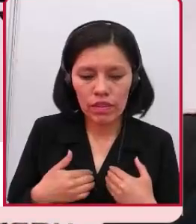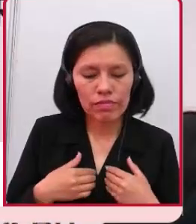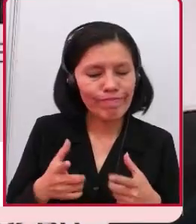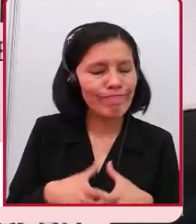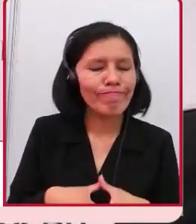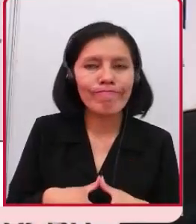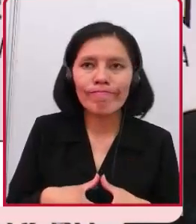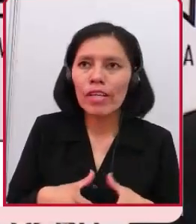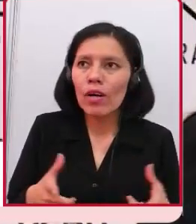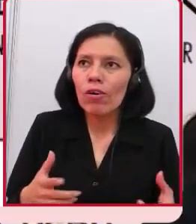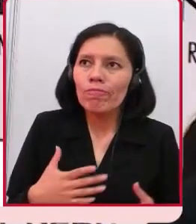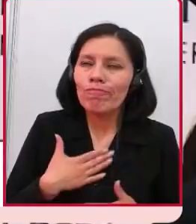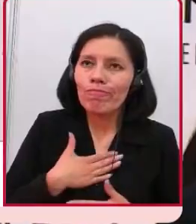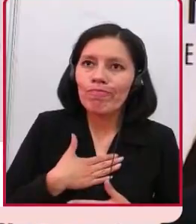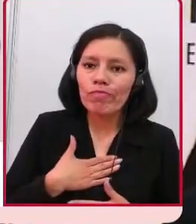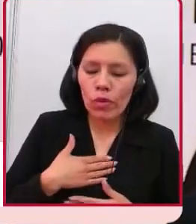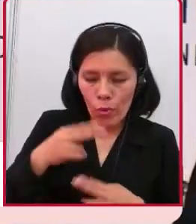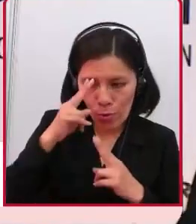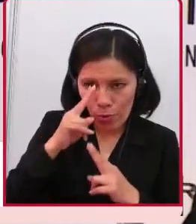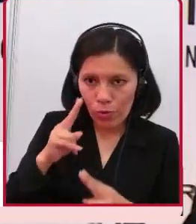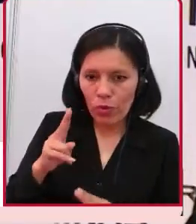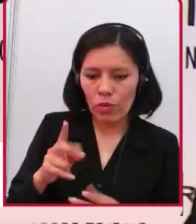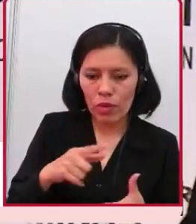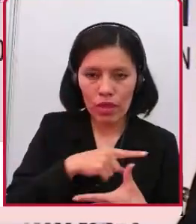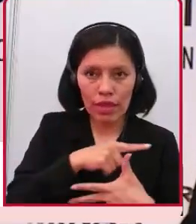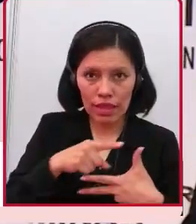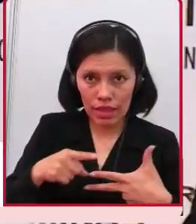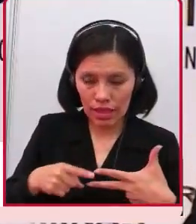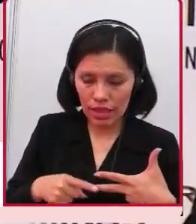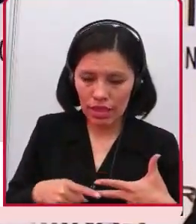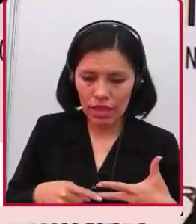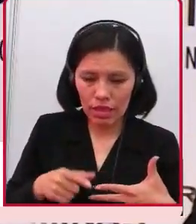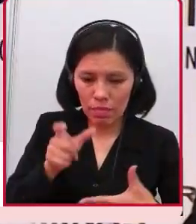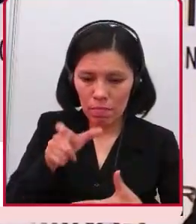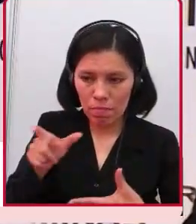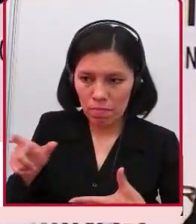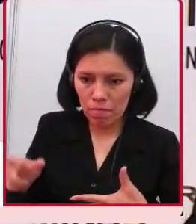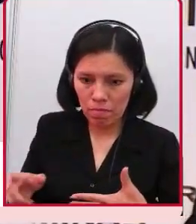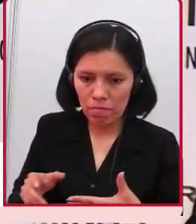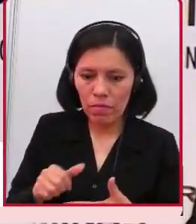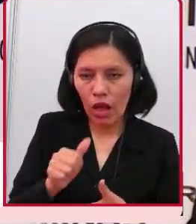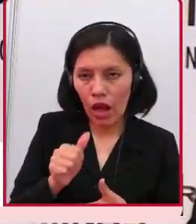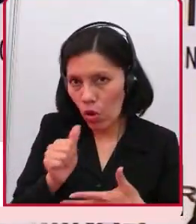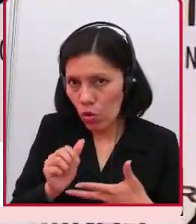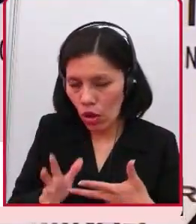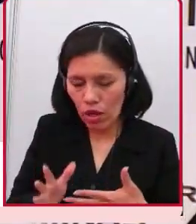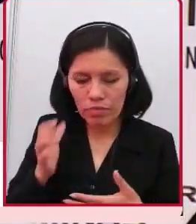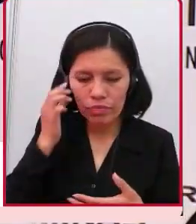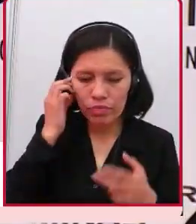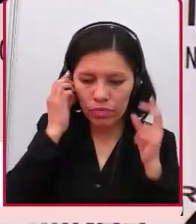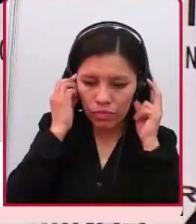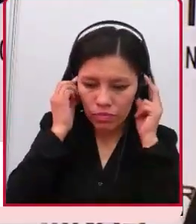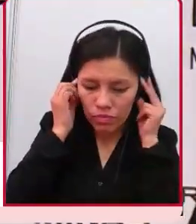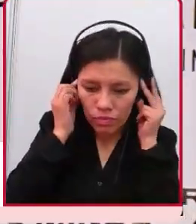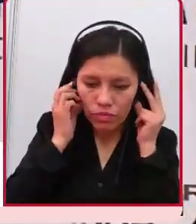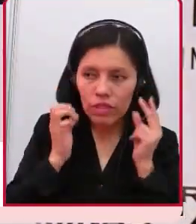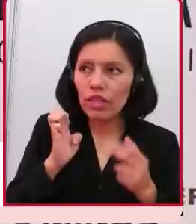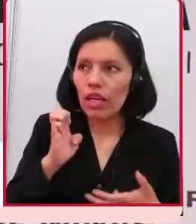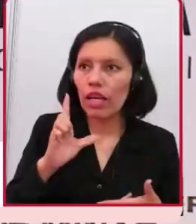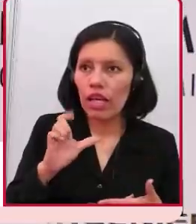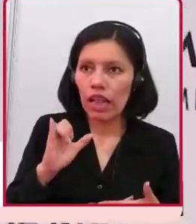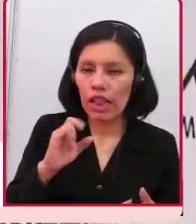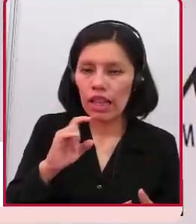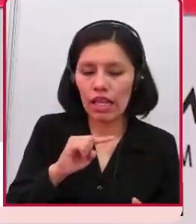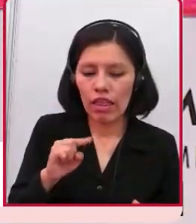de invitar a 3 autores de los siguientes trabajos. Elizabeth Carrera, metalurgista en Compañía